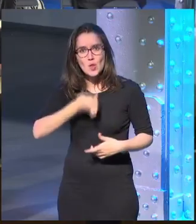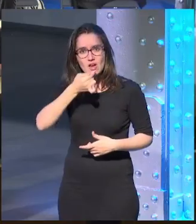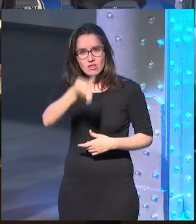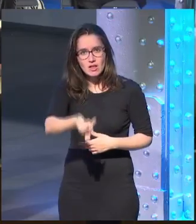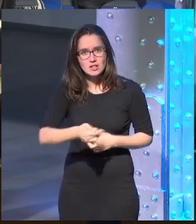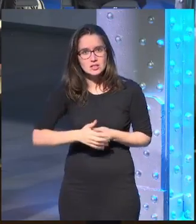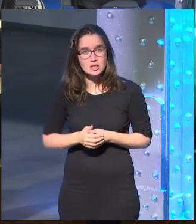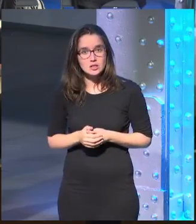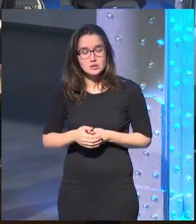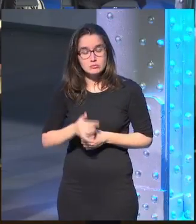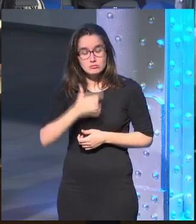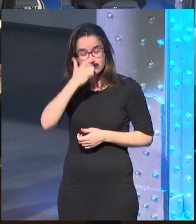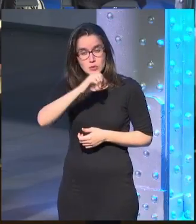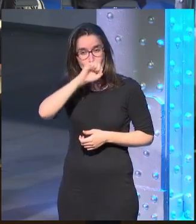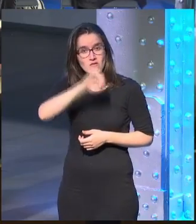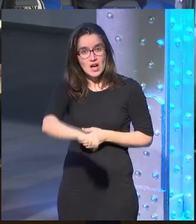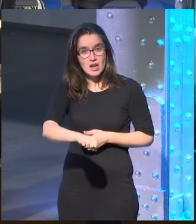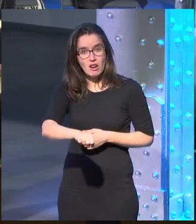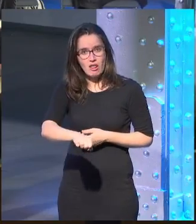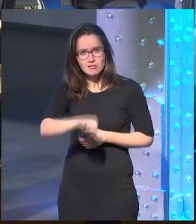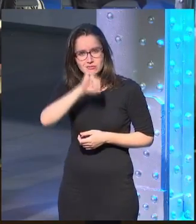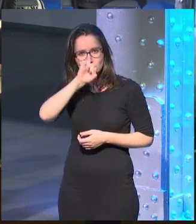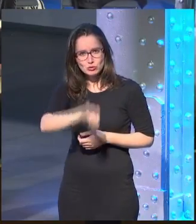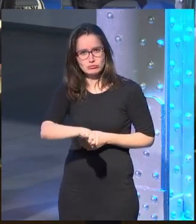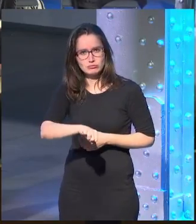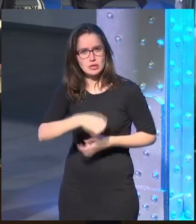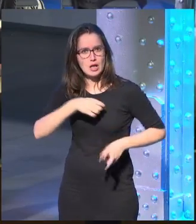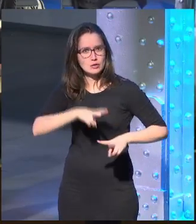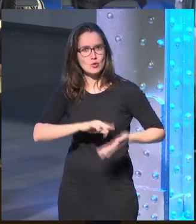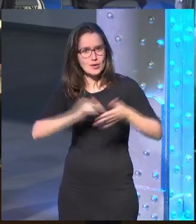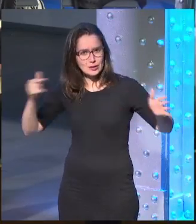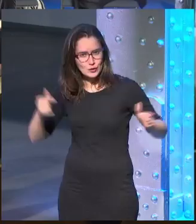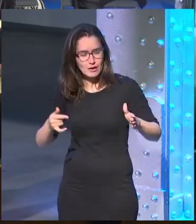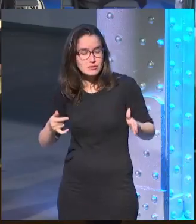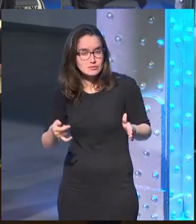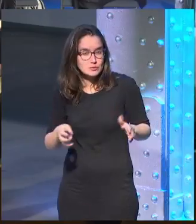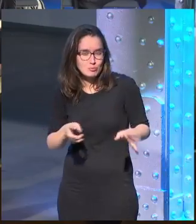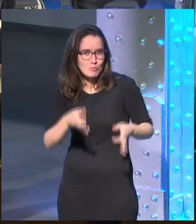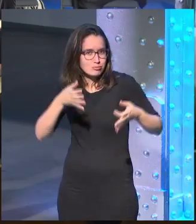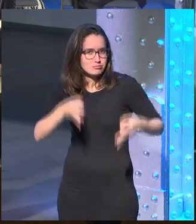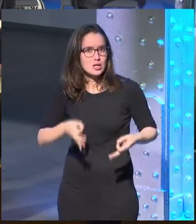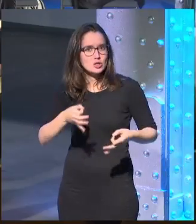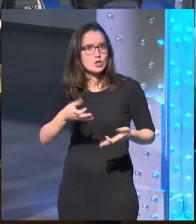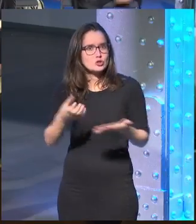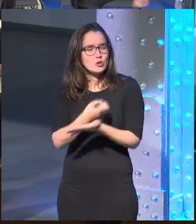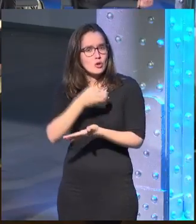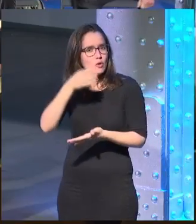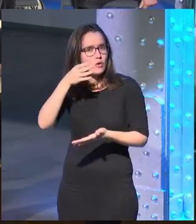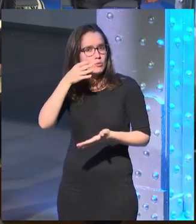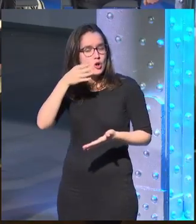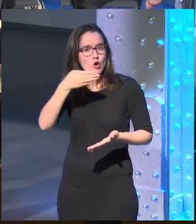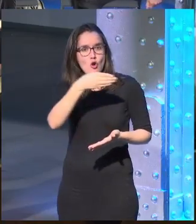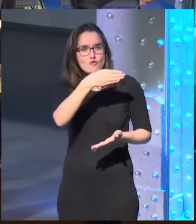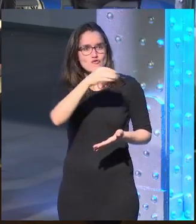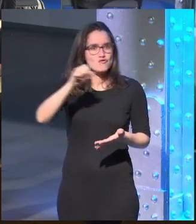que... Y soy fan de estas nuevas tecnologías que están surgiendo, ¿no? Seguramente que todos habéis oído hablar de